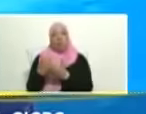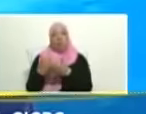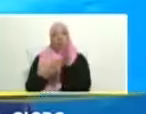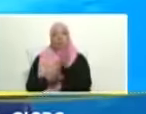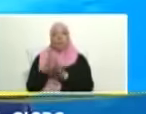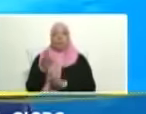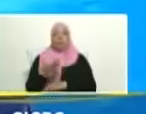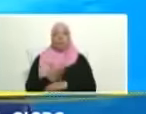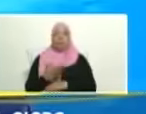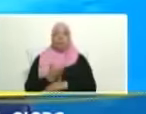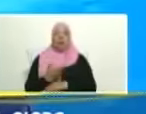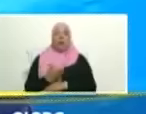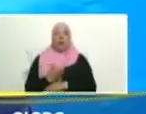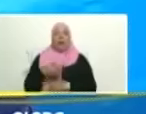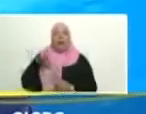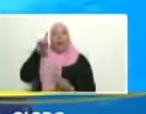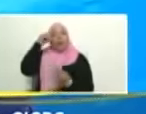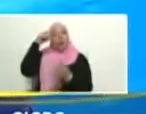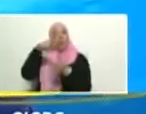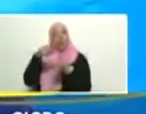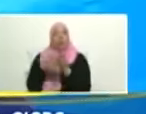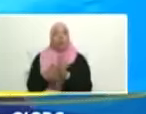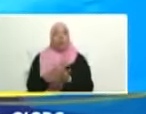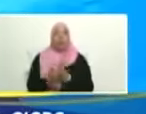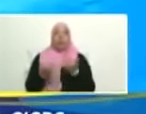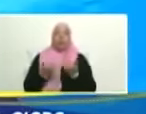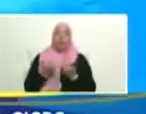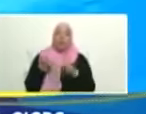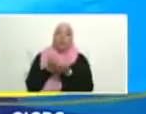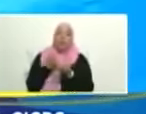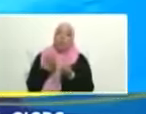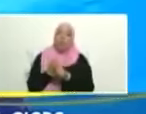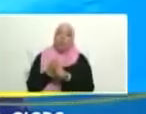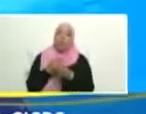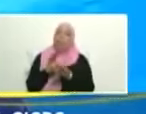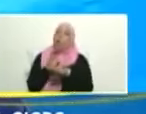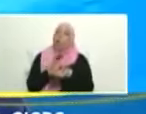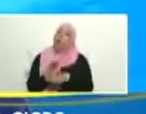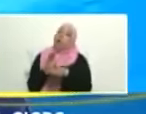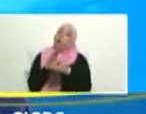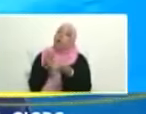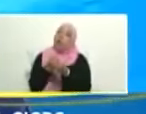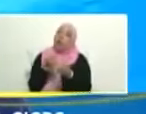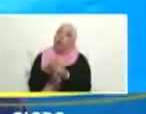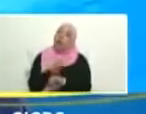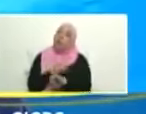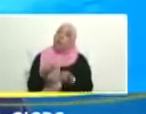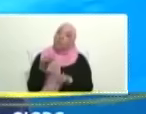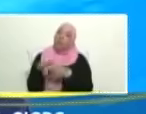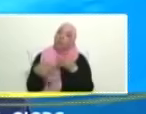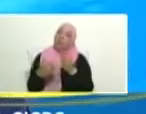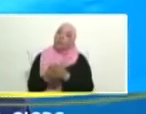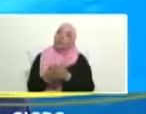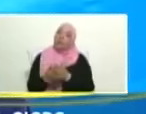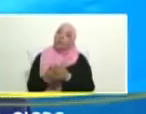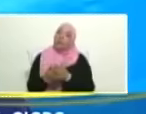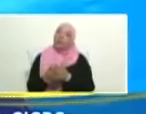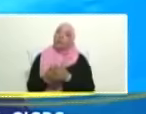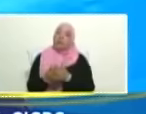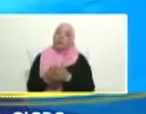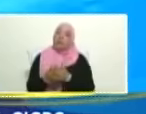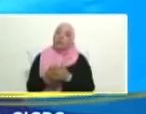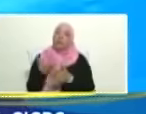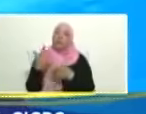alcanzar logros que garantizan la protección, la defensa del pueblo y